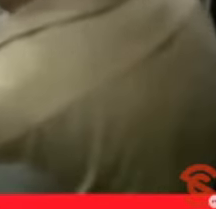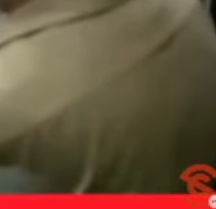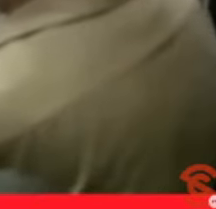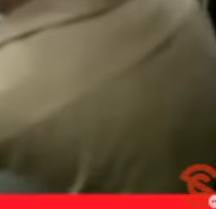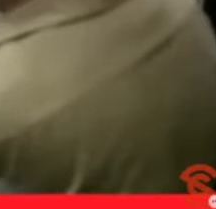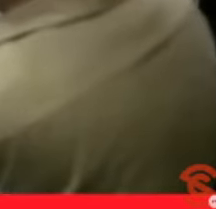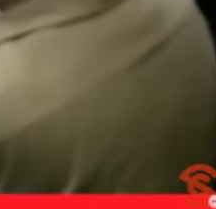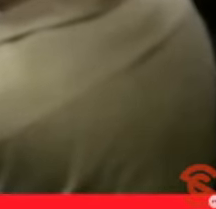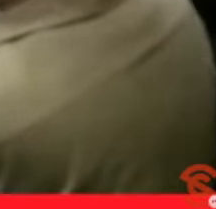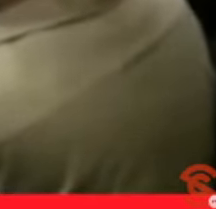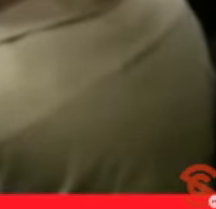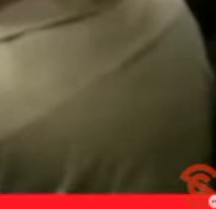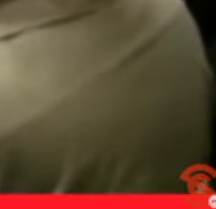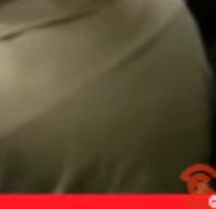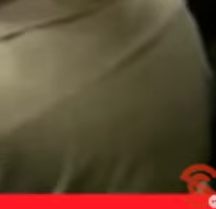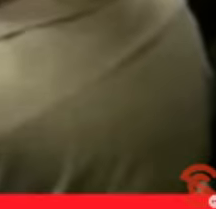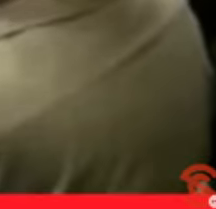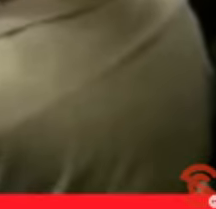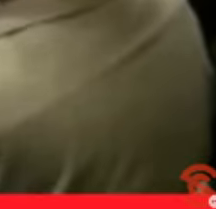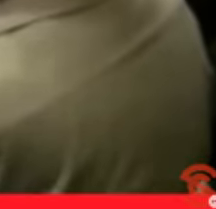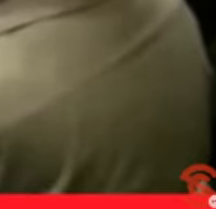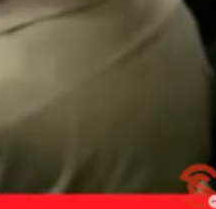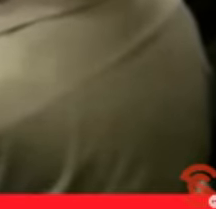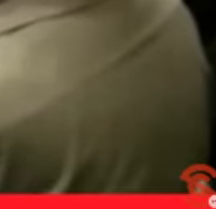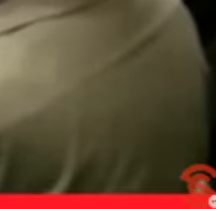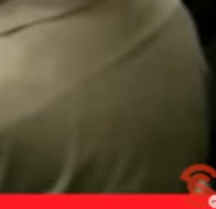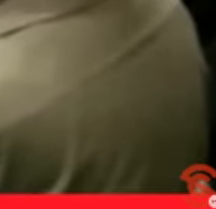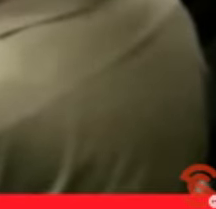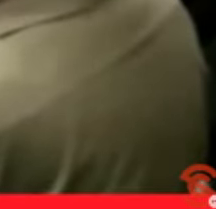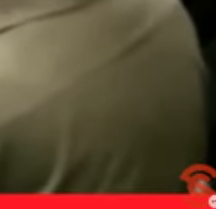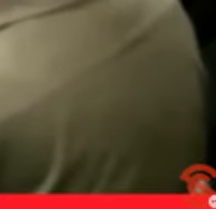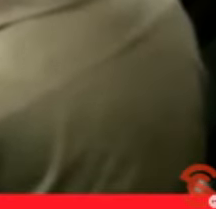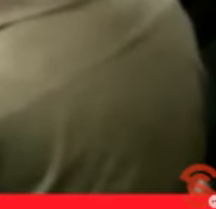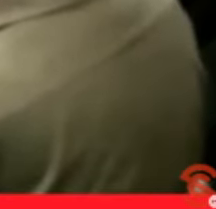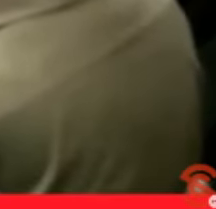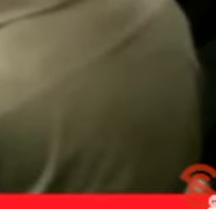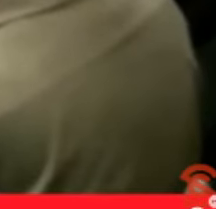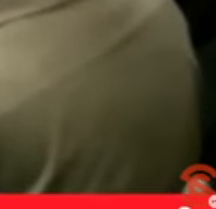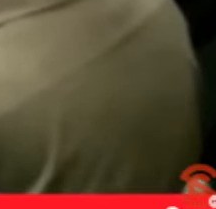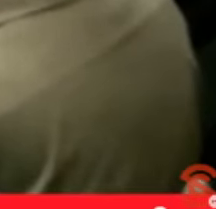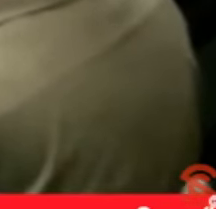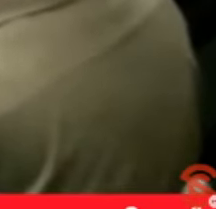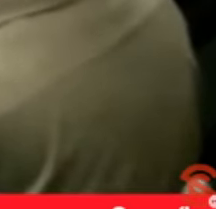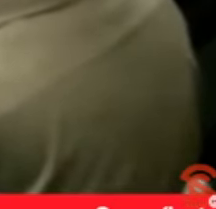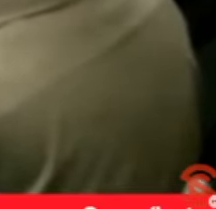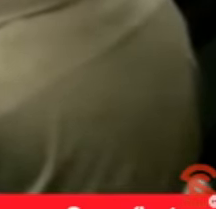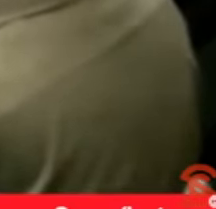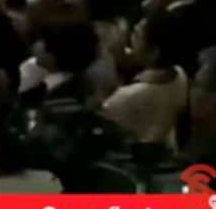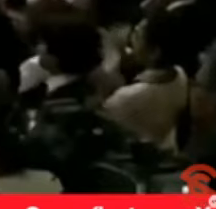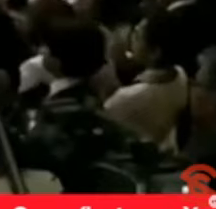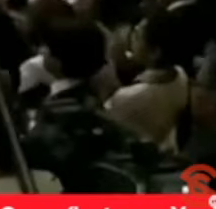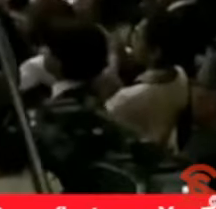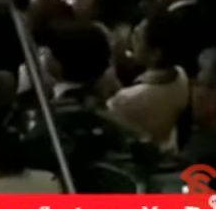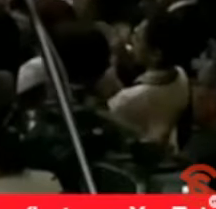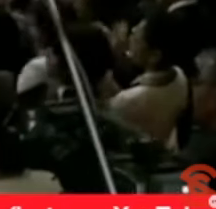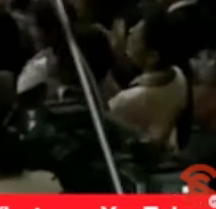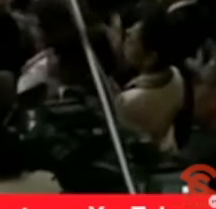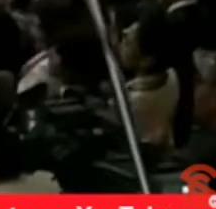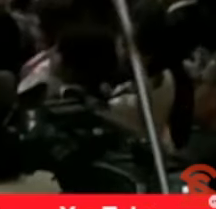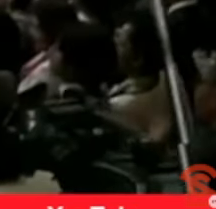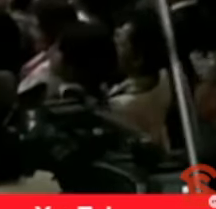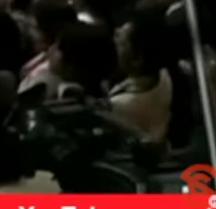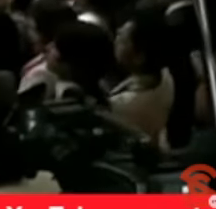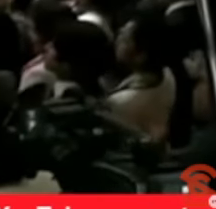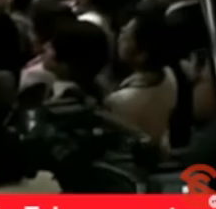sincensura momento histórico la historia se desarrolla también a través de las cámaras y los micrófonos de este